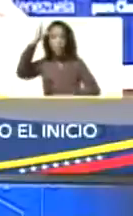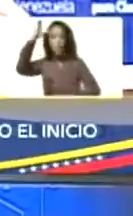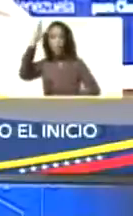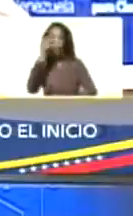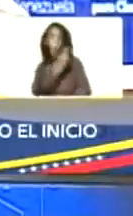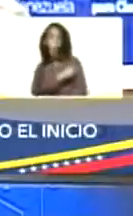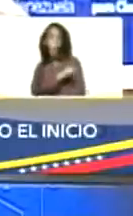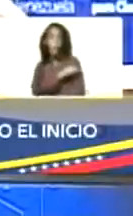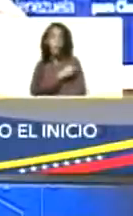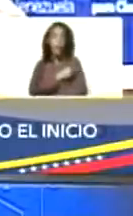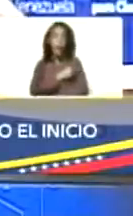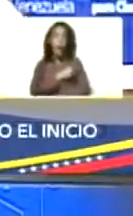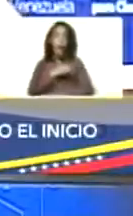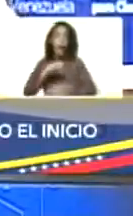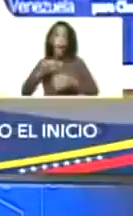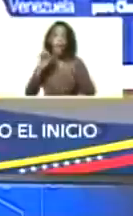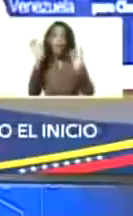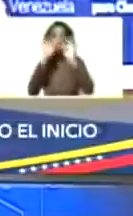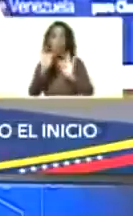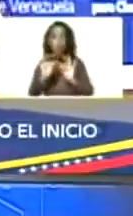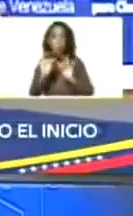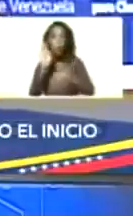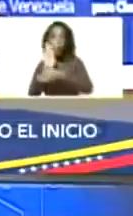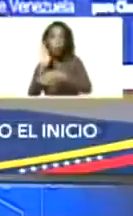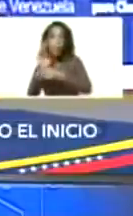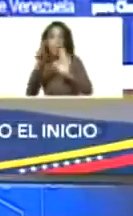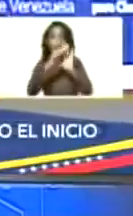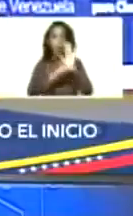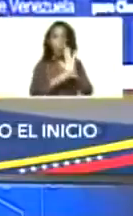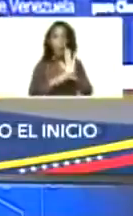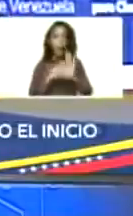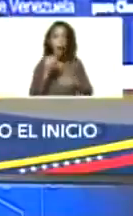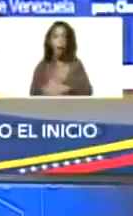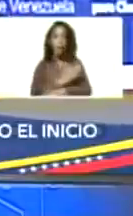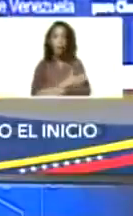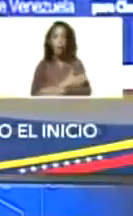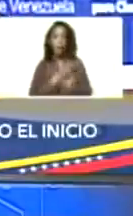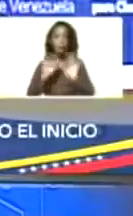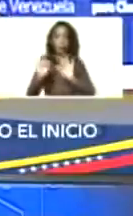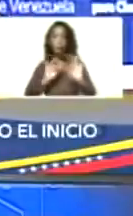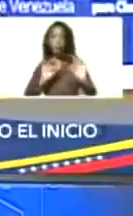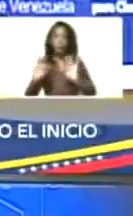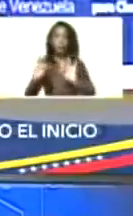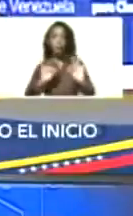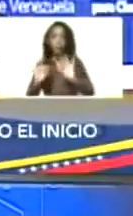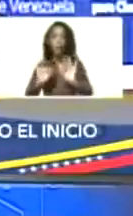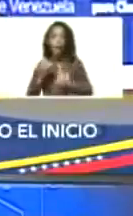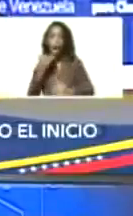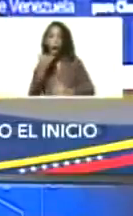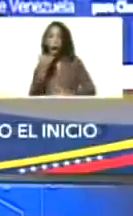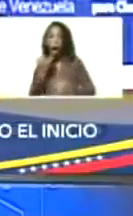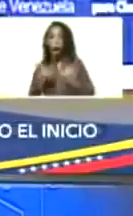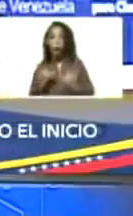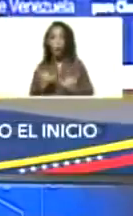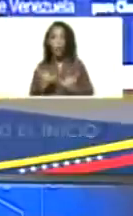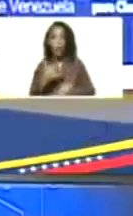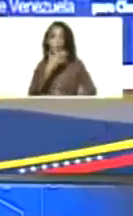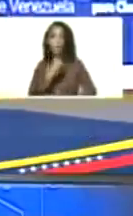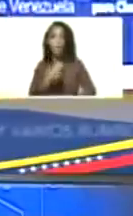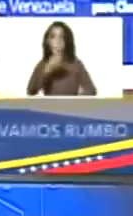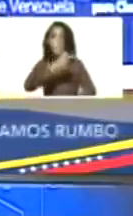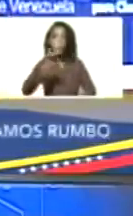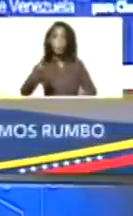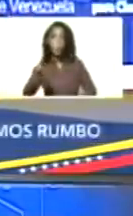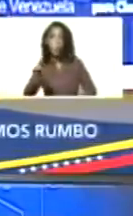hospitalaria, en medidas preventivas. Ahora en diciembre la gente está,